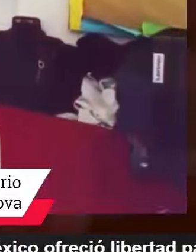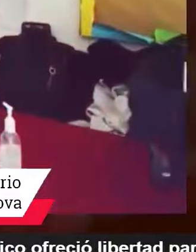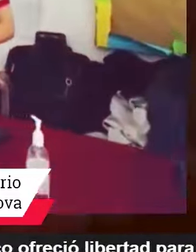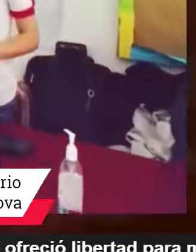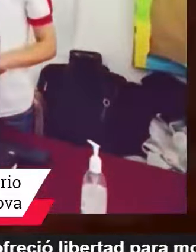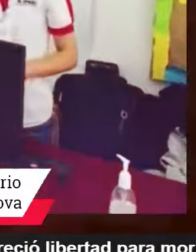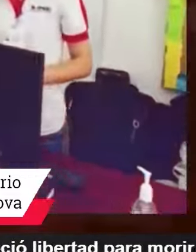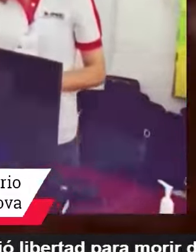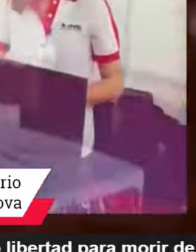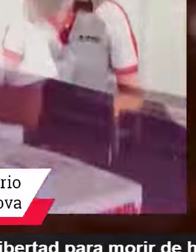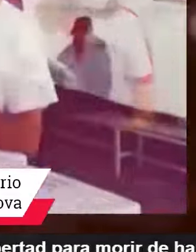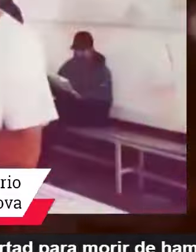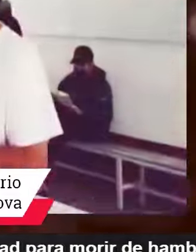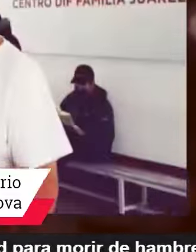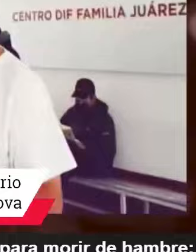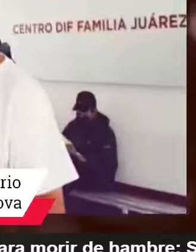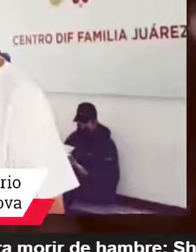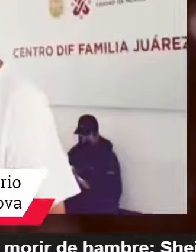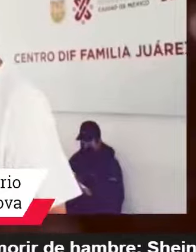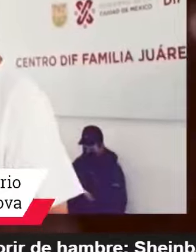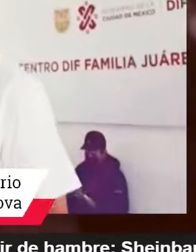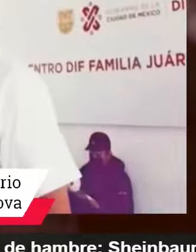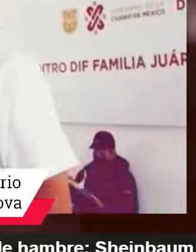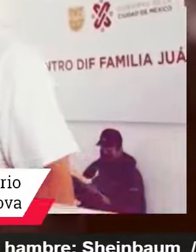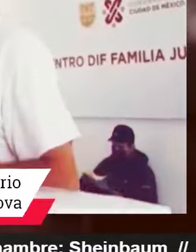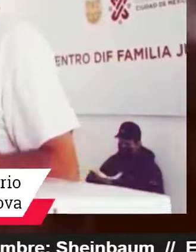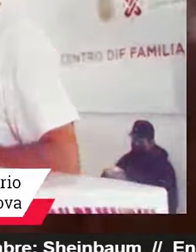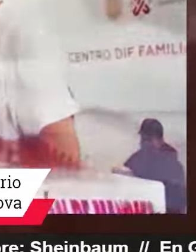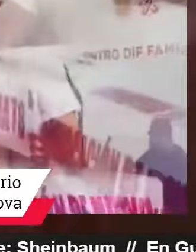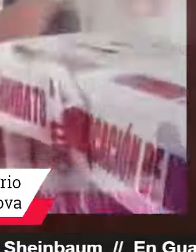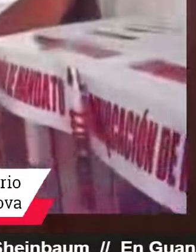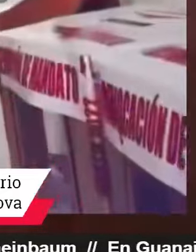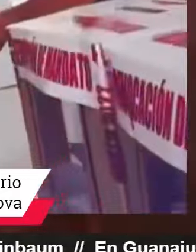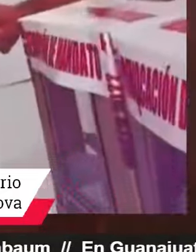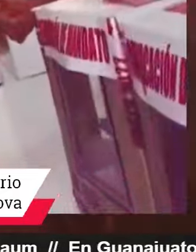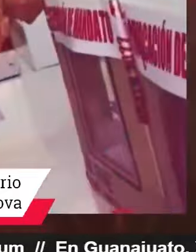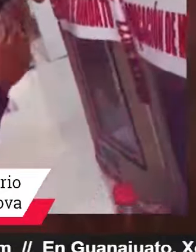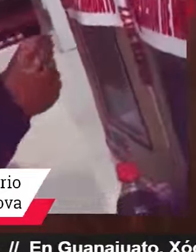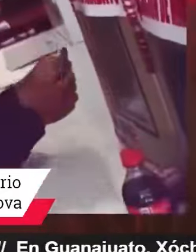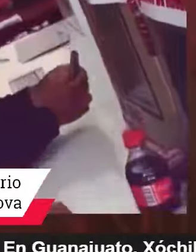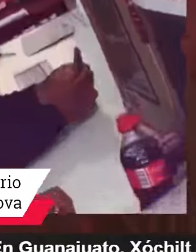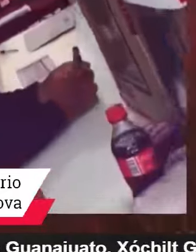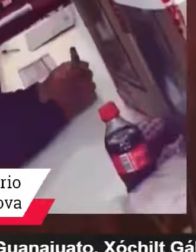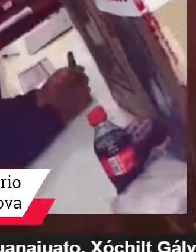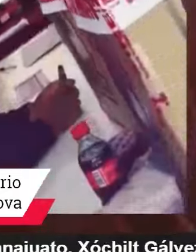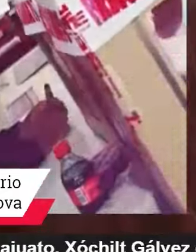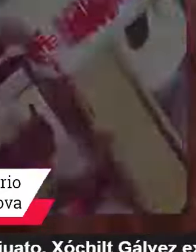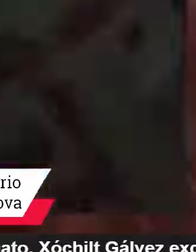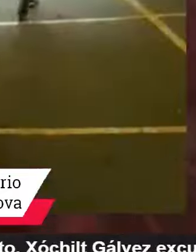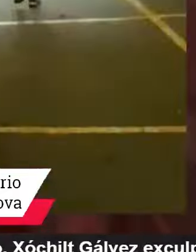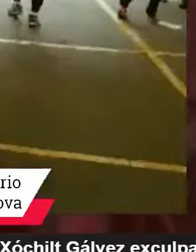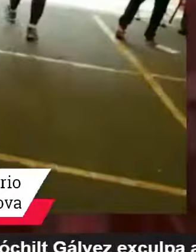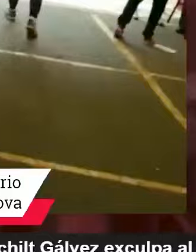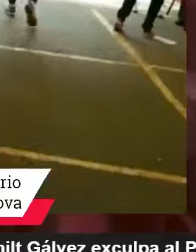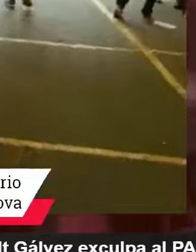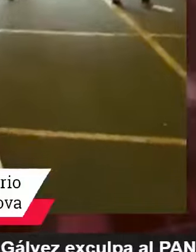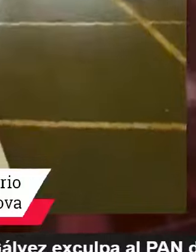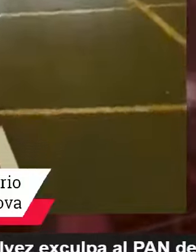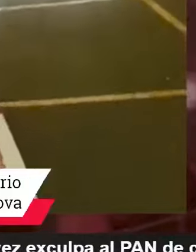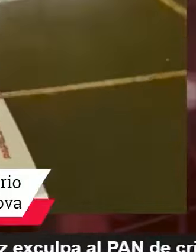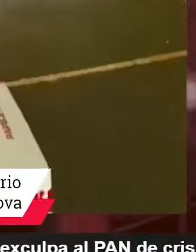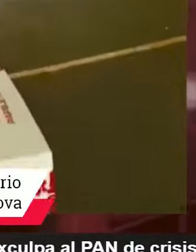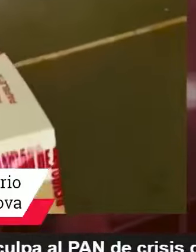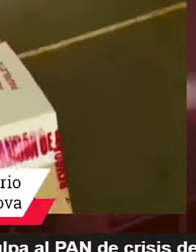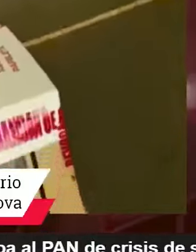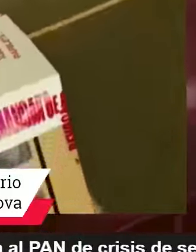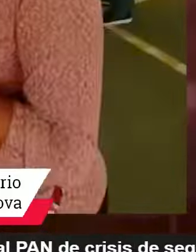que pelean porque ese dinero sí se siga dando a las asociaciones civiles y Claudia Zavala que es además la consejera que ha